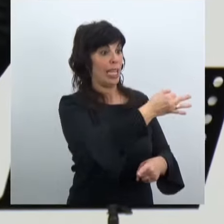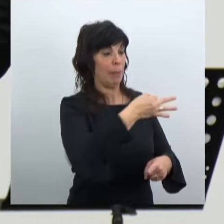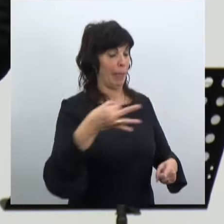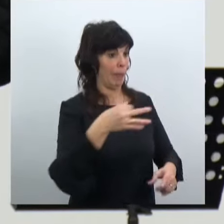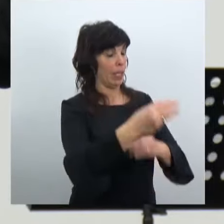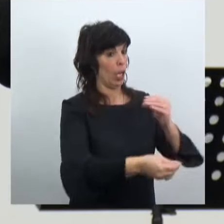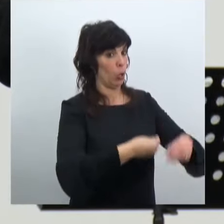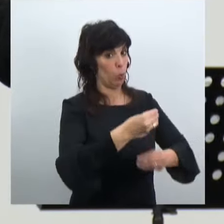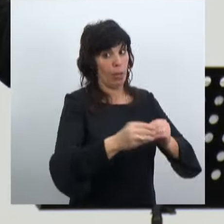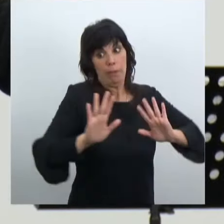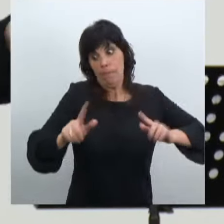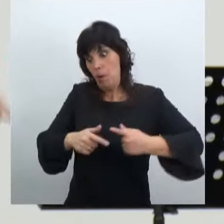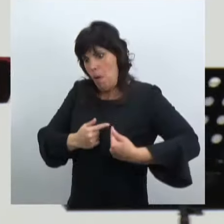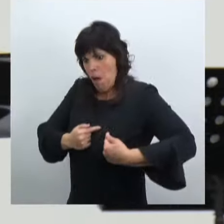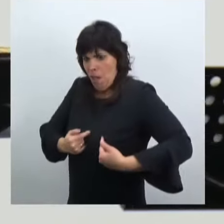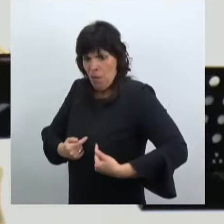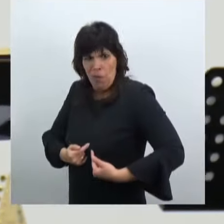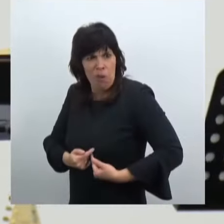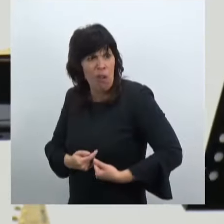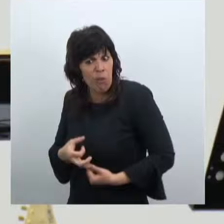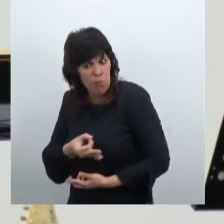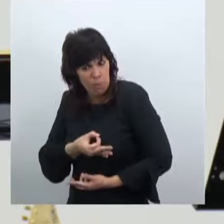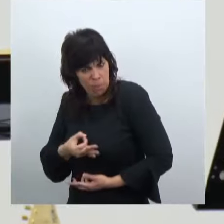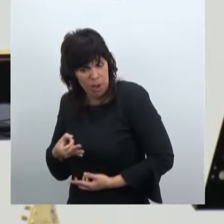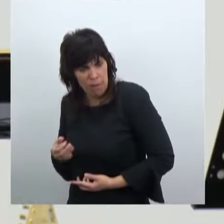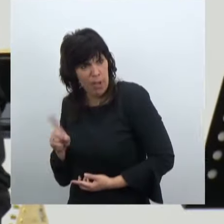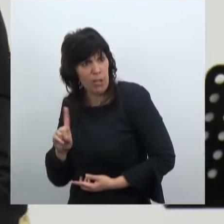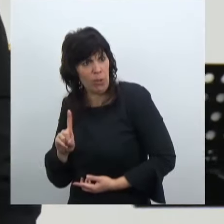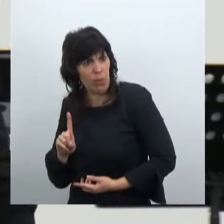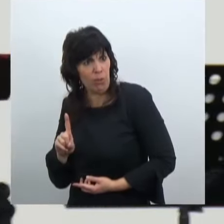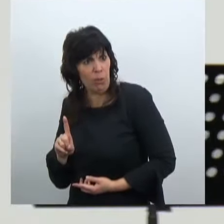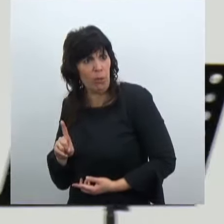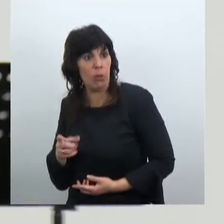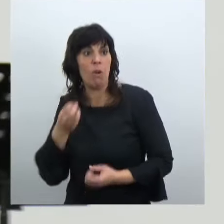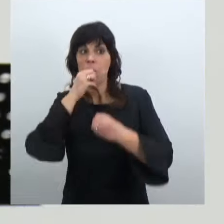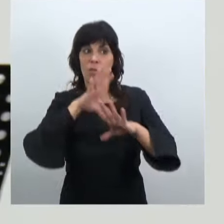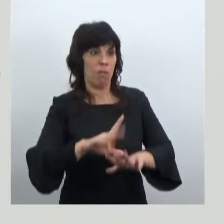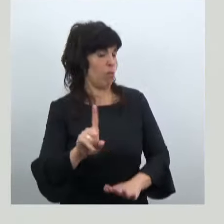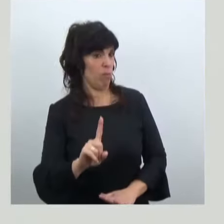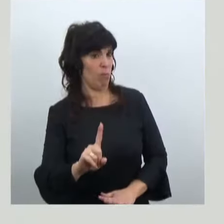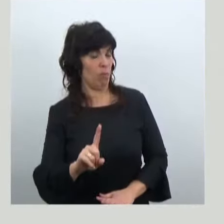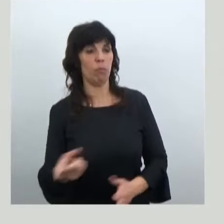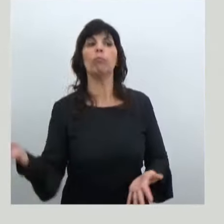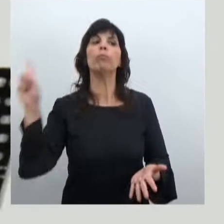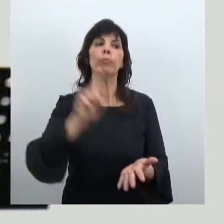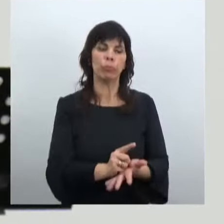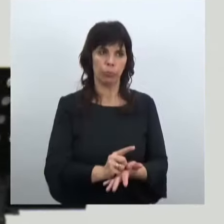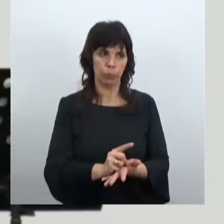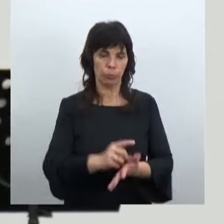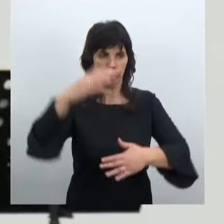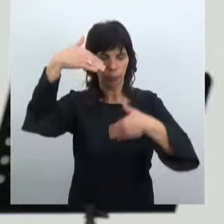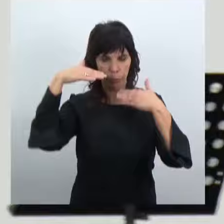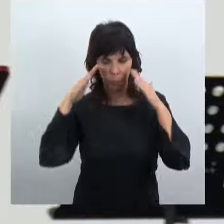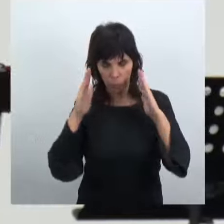correcto con un corazón incorrecto, no serás bendecido. Otra vez, oíme